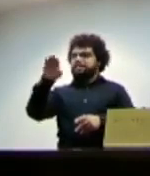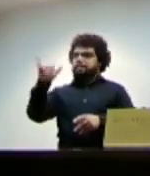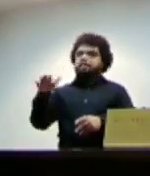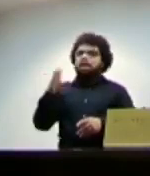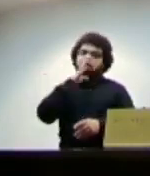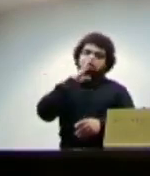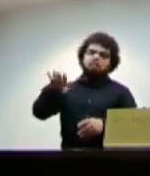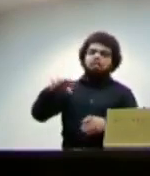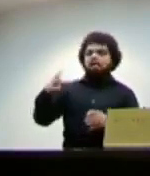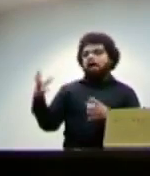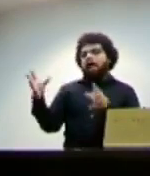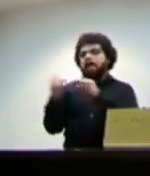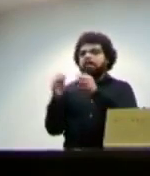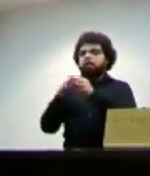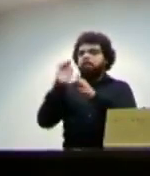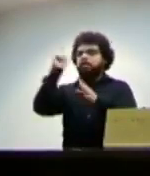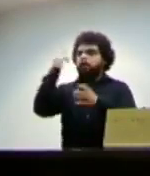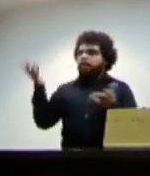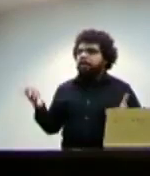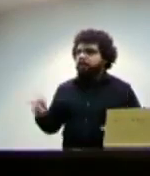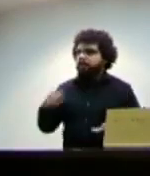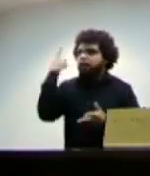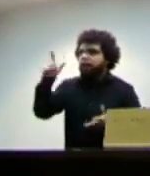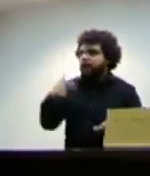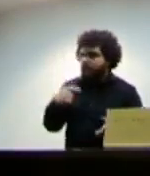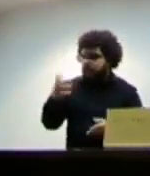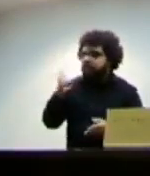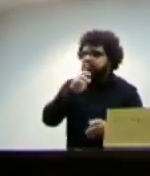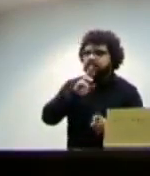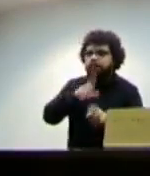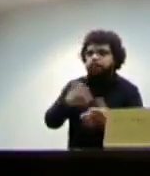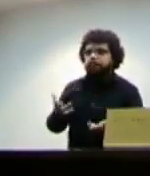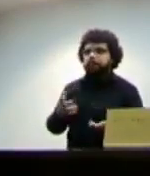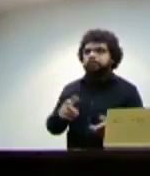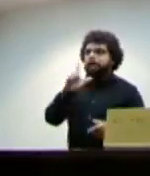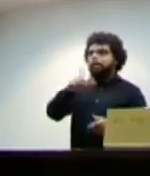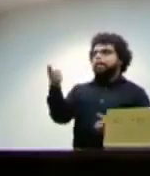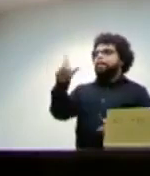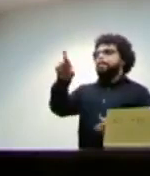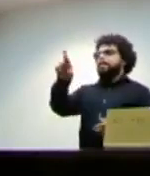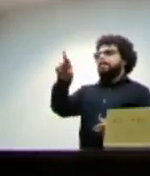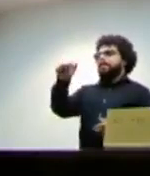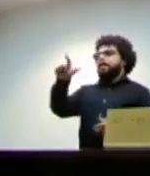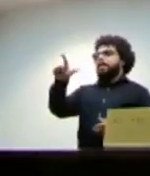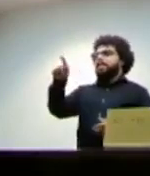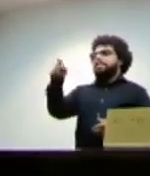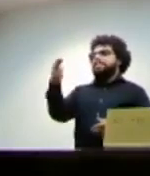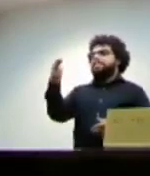Gobierno? Sí, señor. A rendir cuentas. Sí, me permite. Vamos a empezar por el ingeniero Craig.